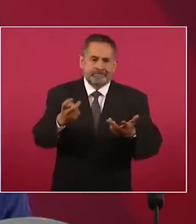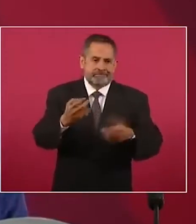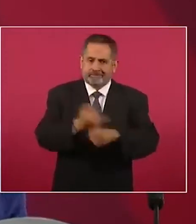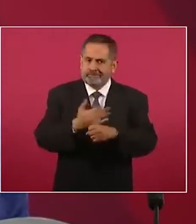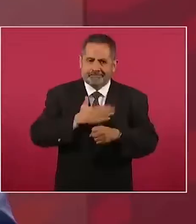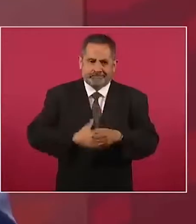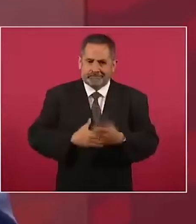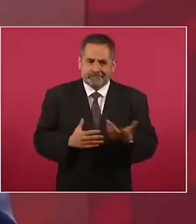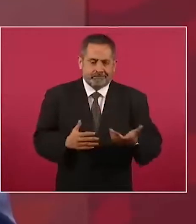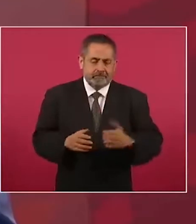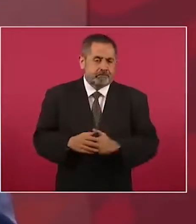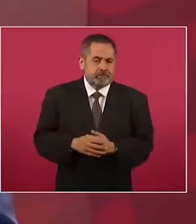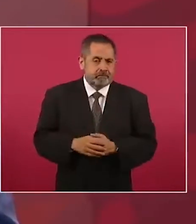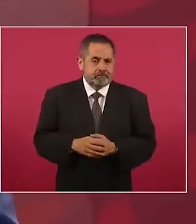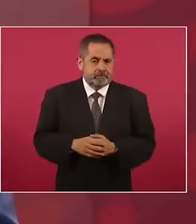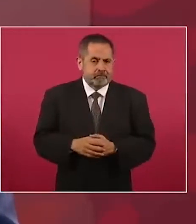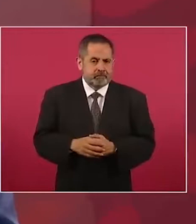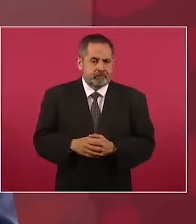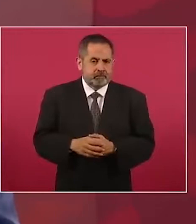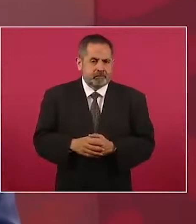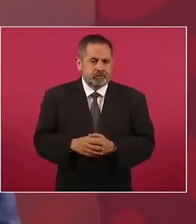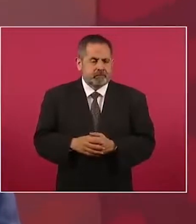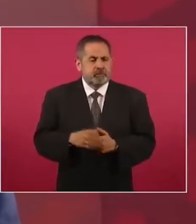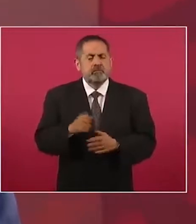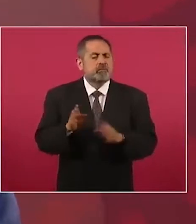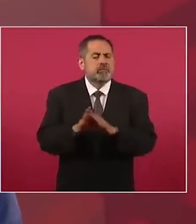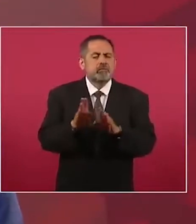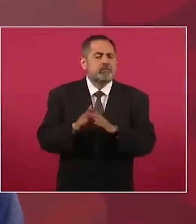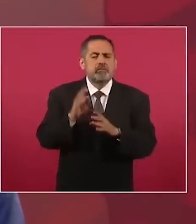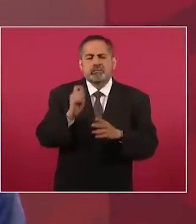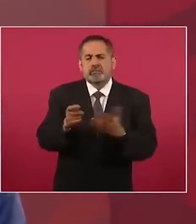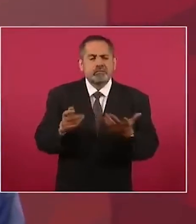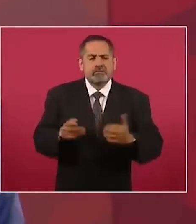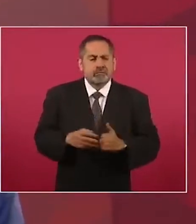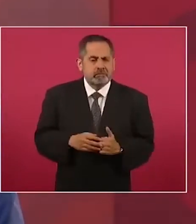como va hay que decir